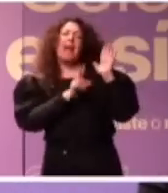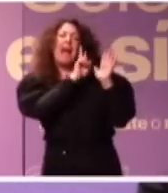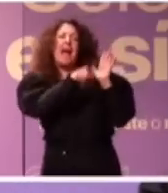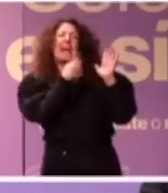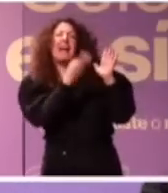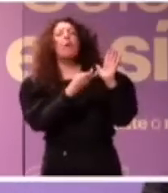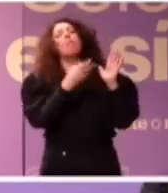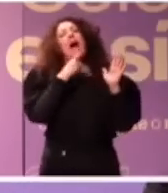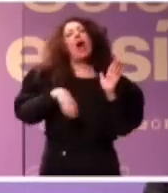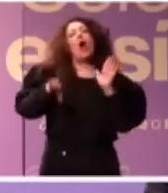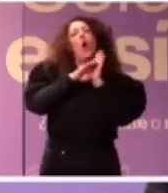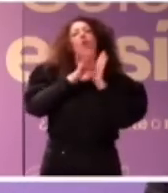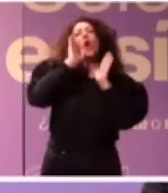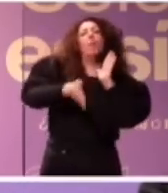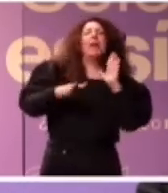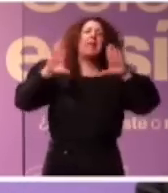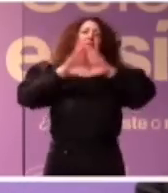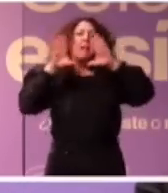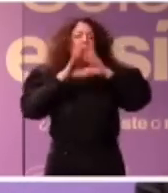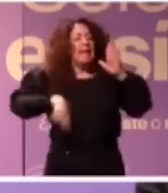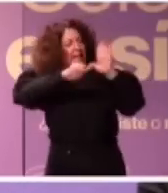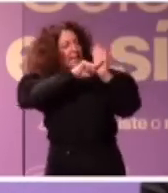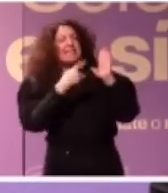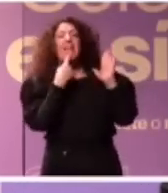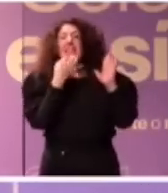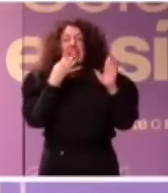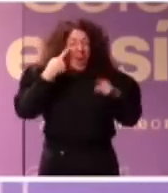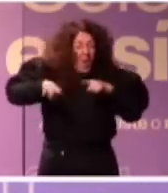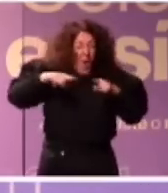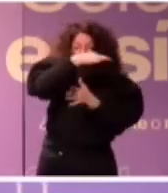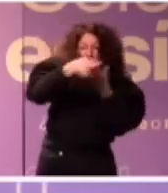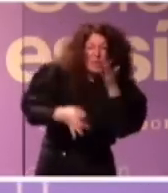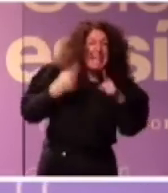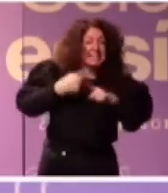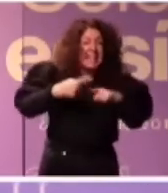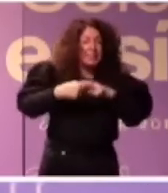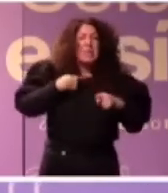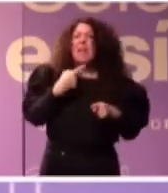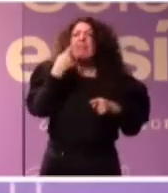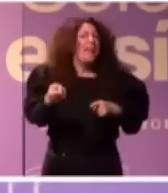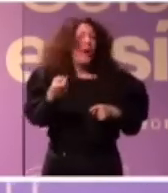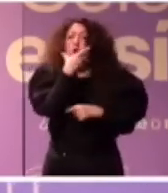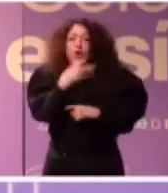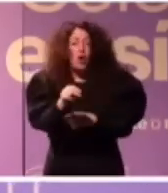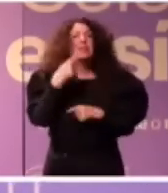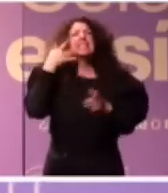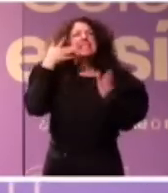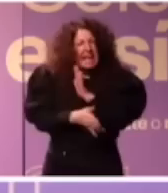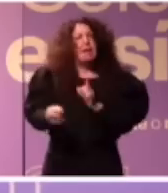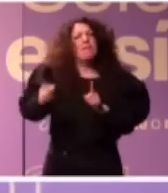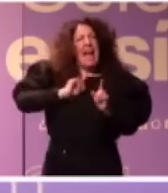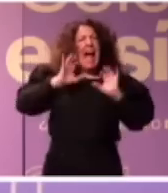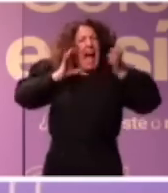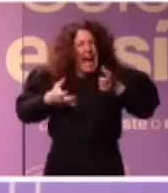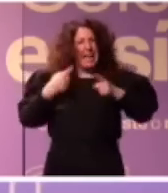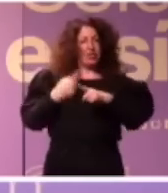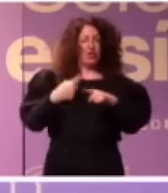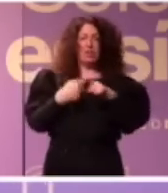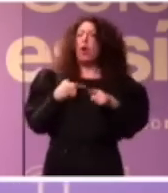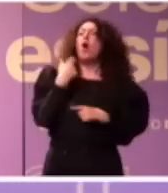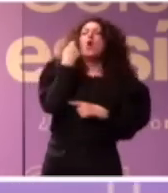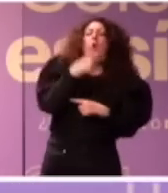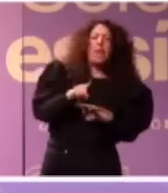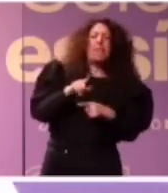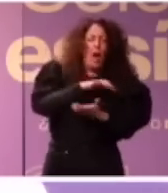hubiese un Código Penal feminista que diga que todo acto sexual no consentido es una agresión sexual, que no hace falta que